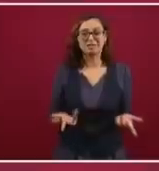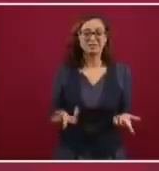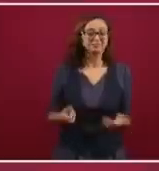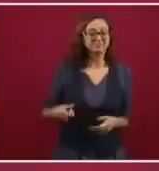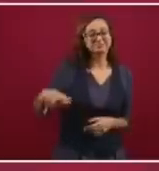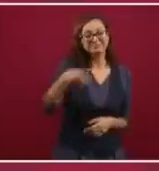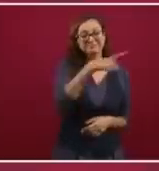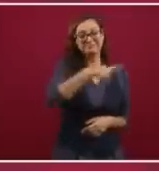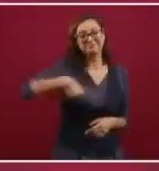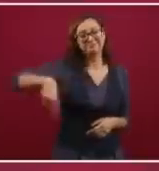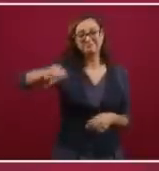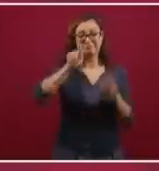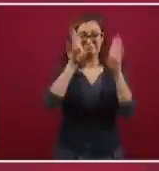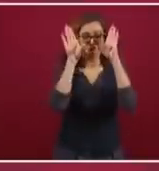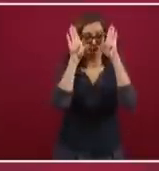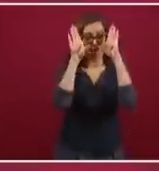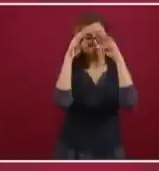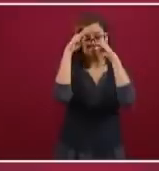conservadores.